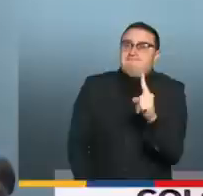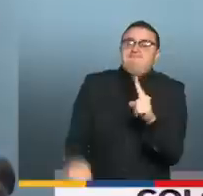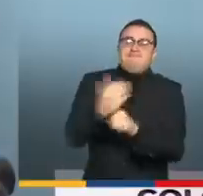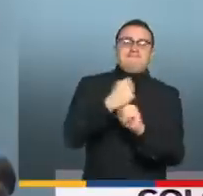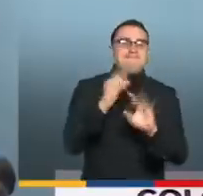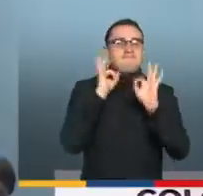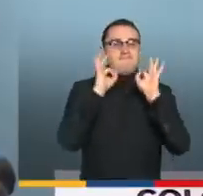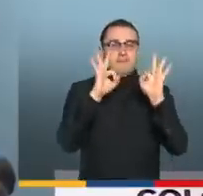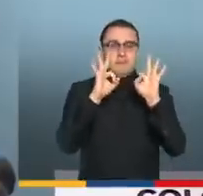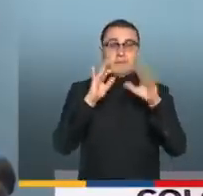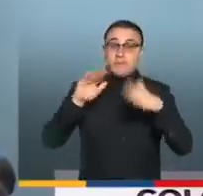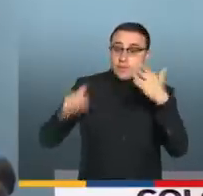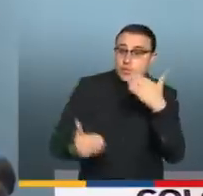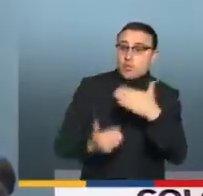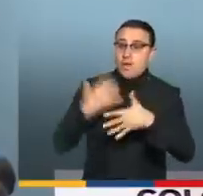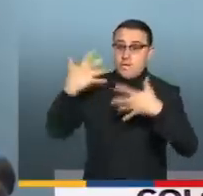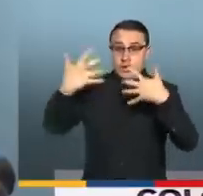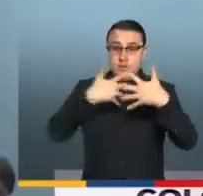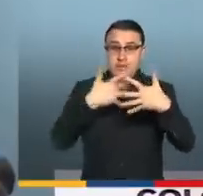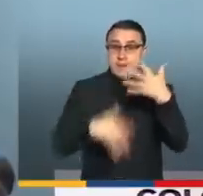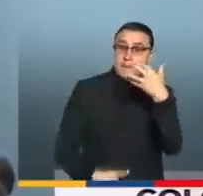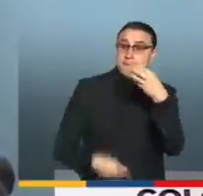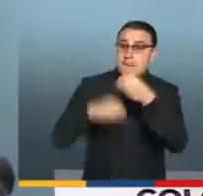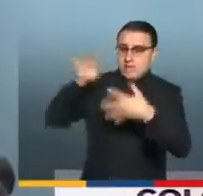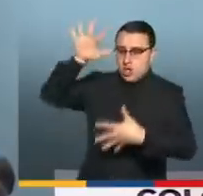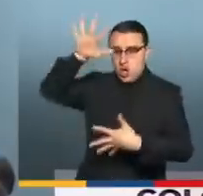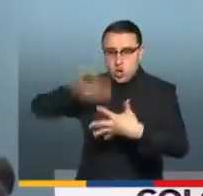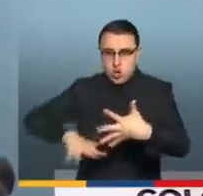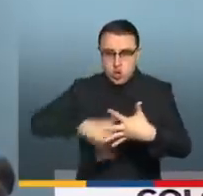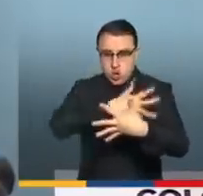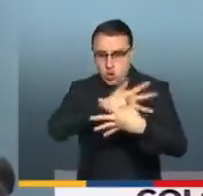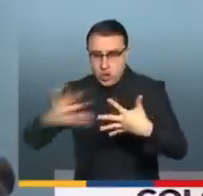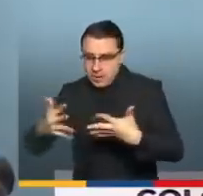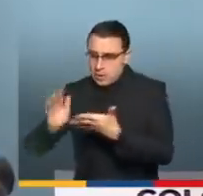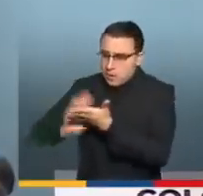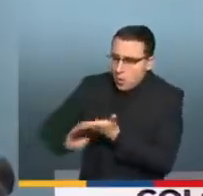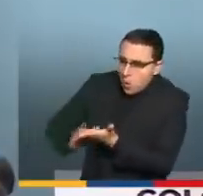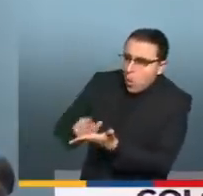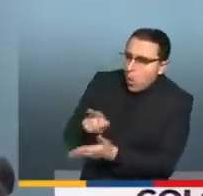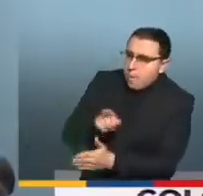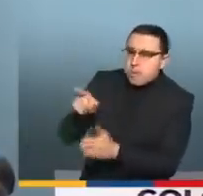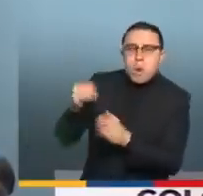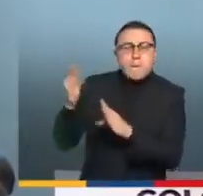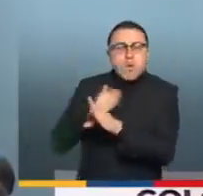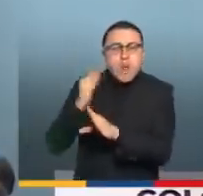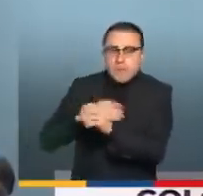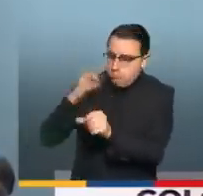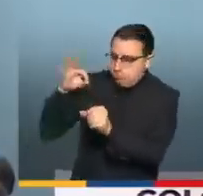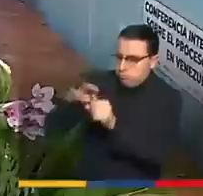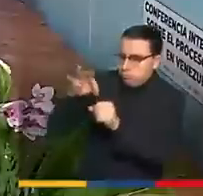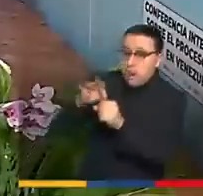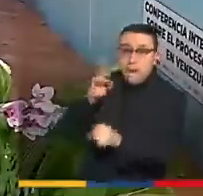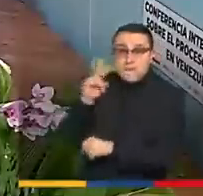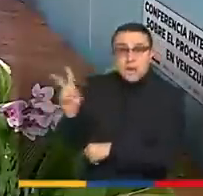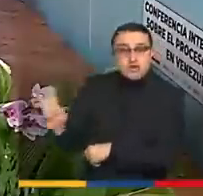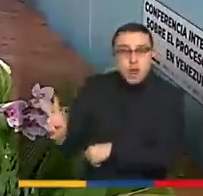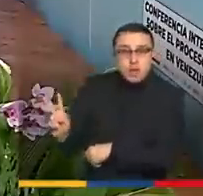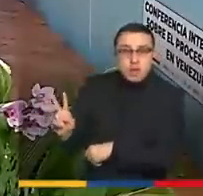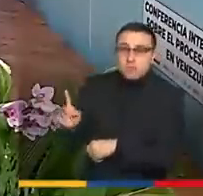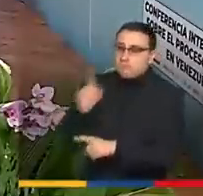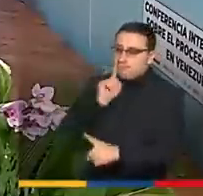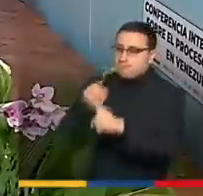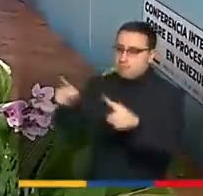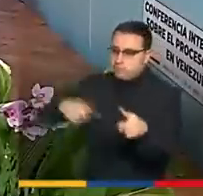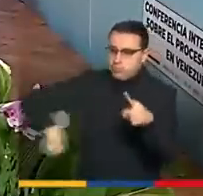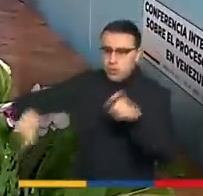sistema, un cronograma de solución al problema electoral venezolano para una decisión libre